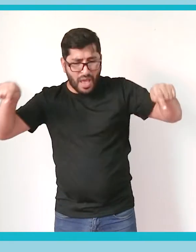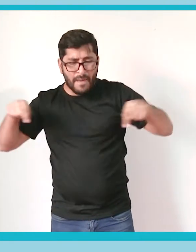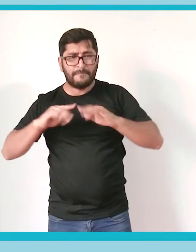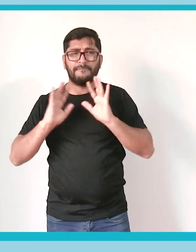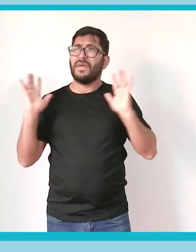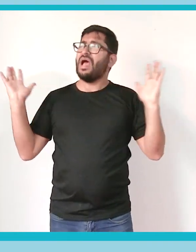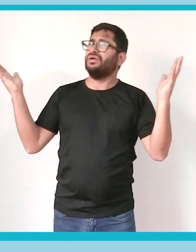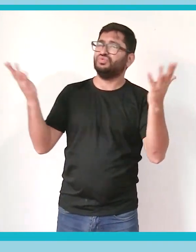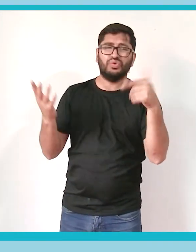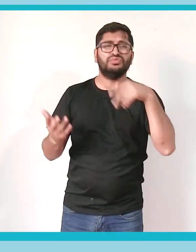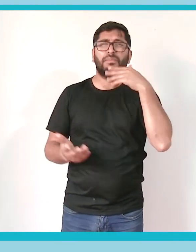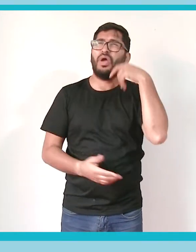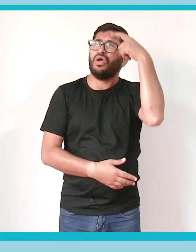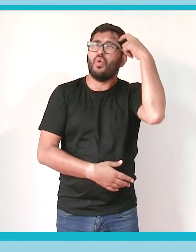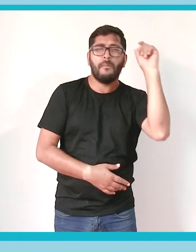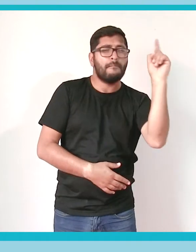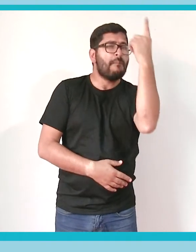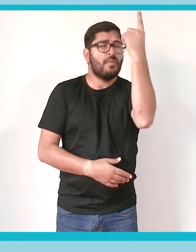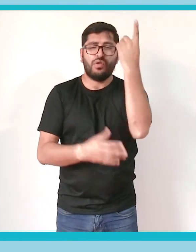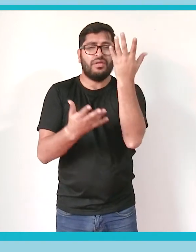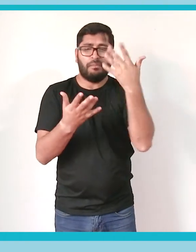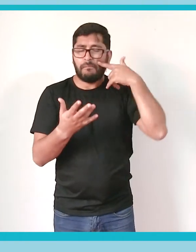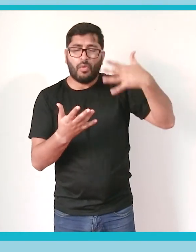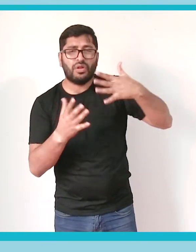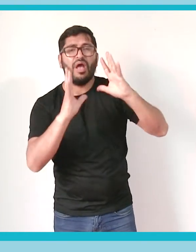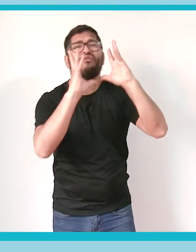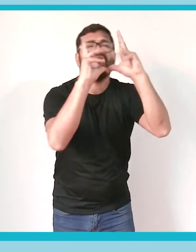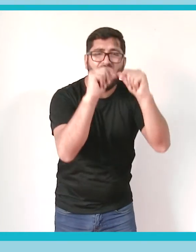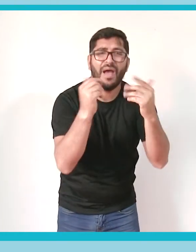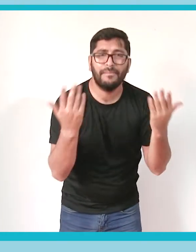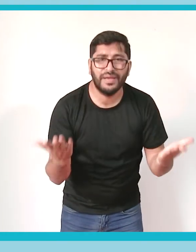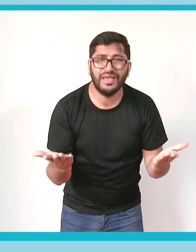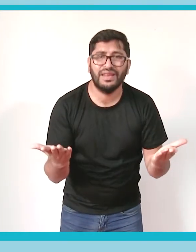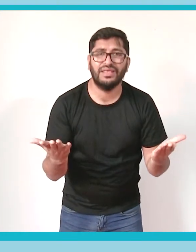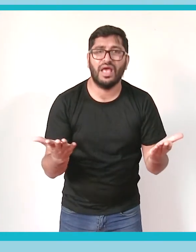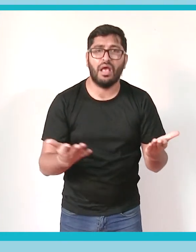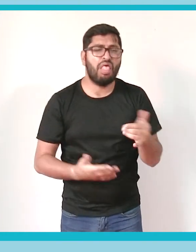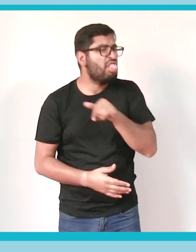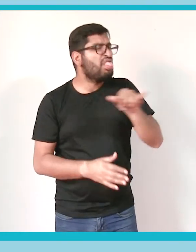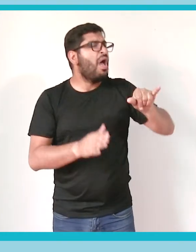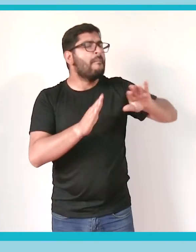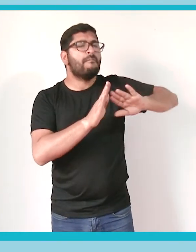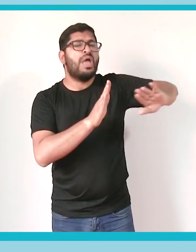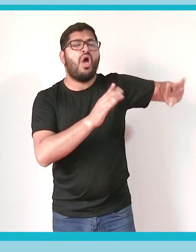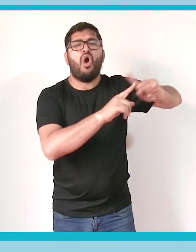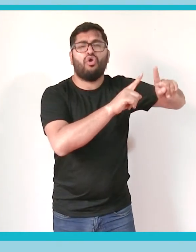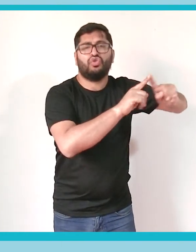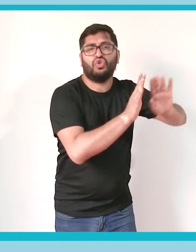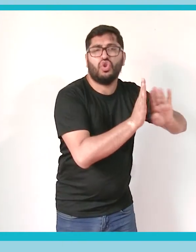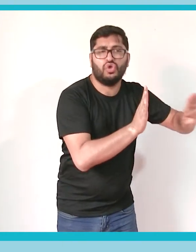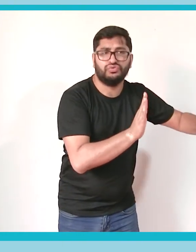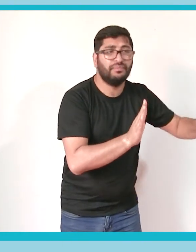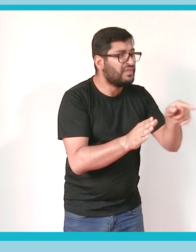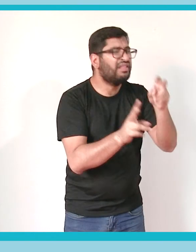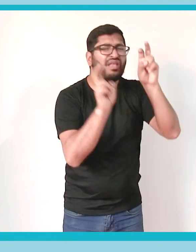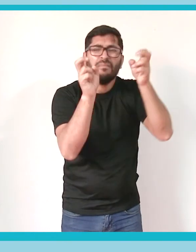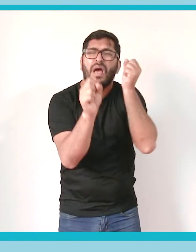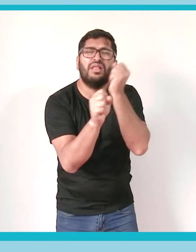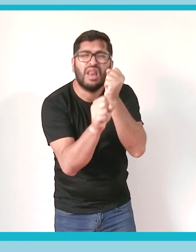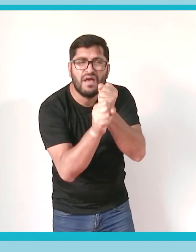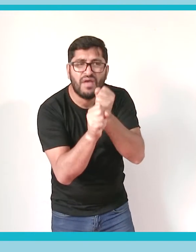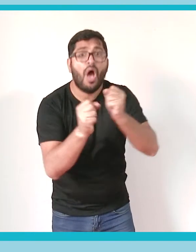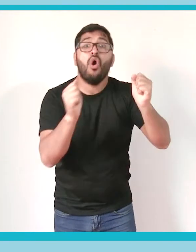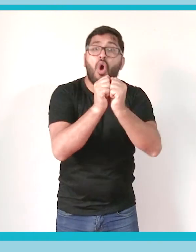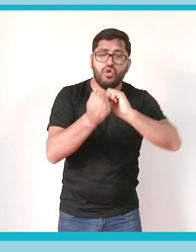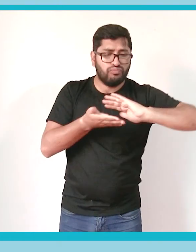¿no? También de esos espacios. Creo que lo primero es la familia y luego, como dice la